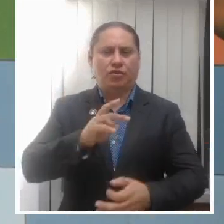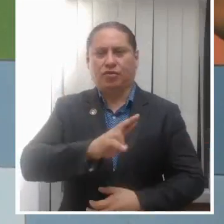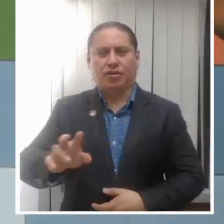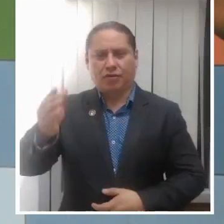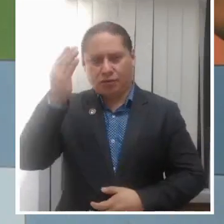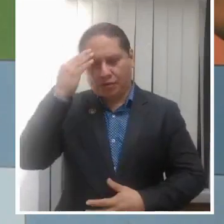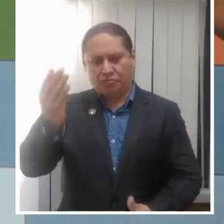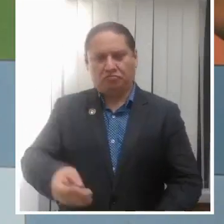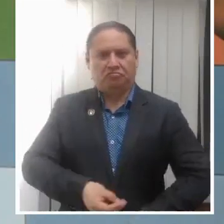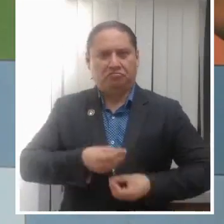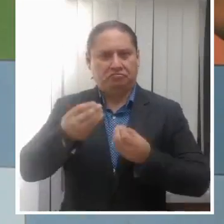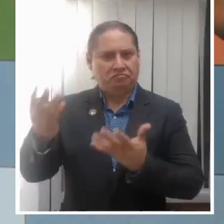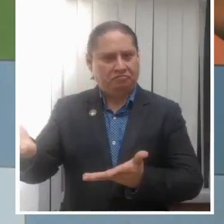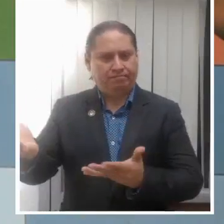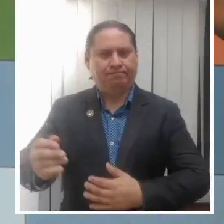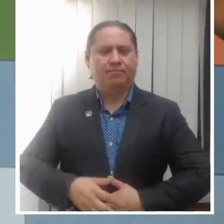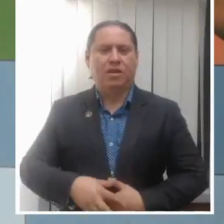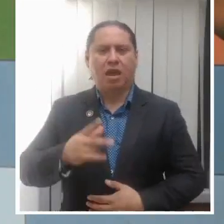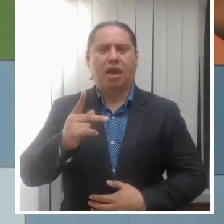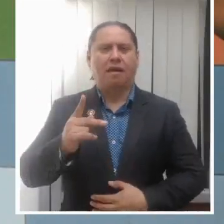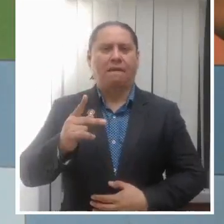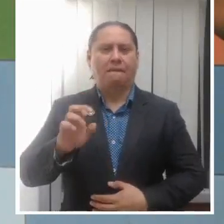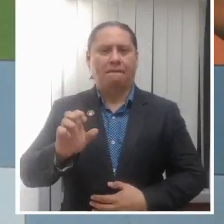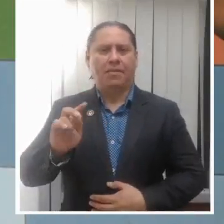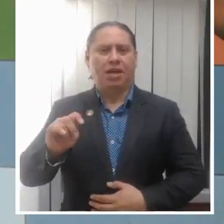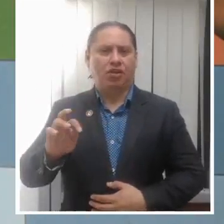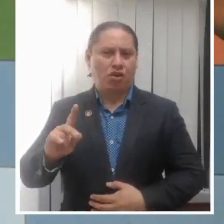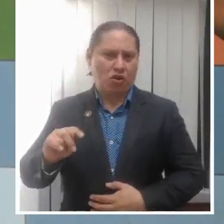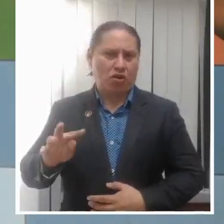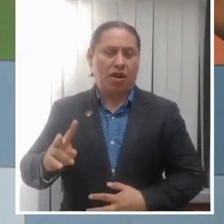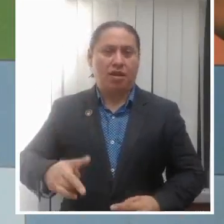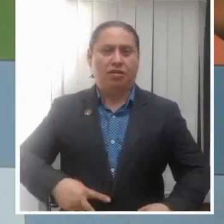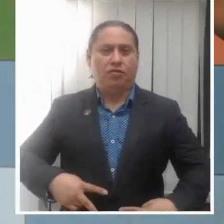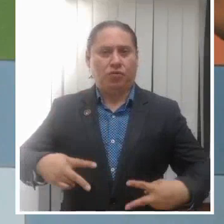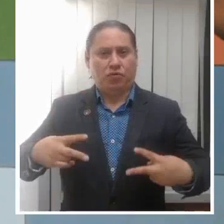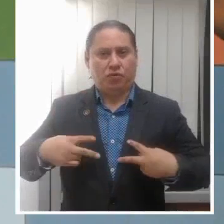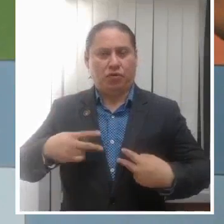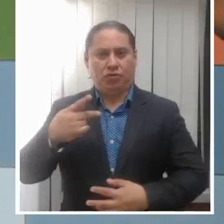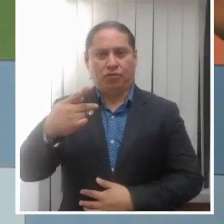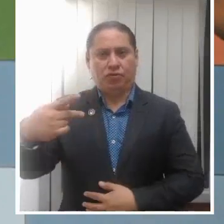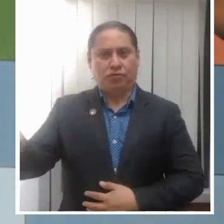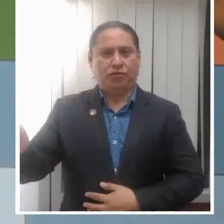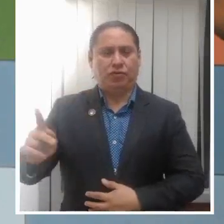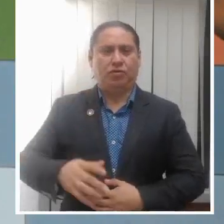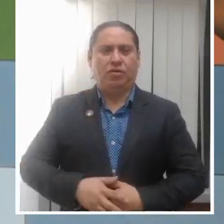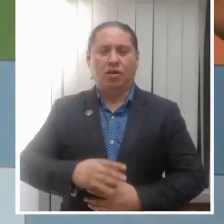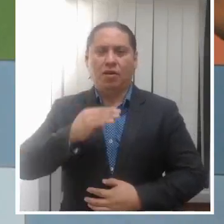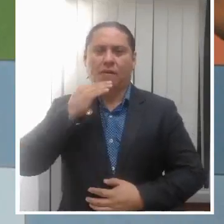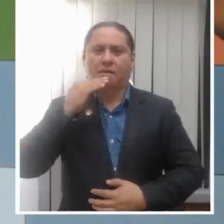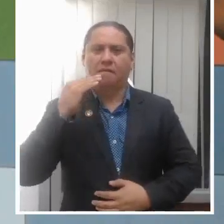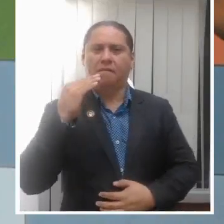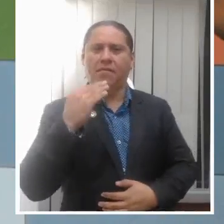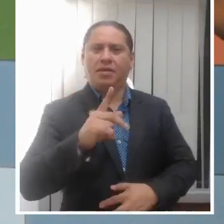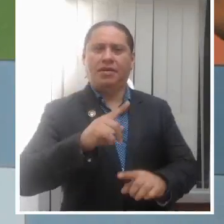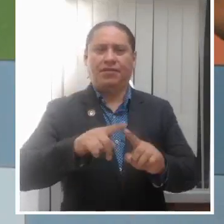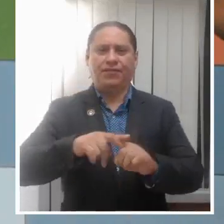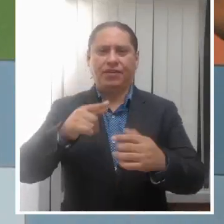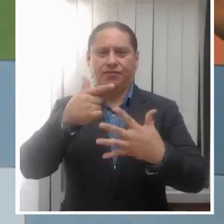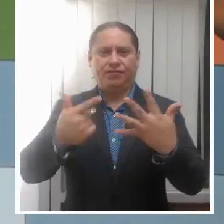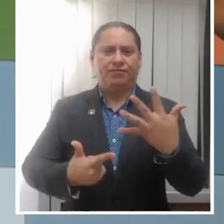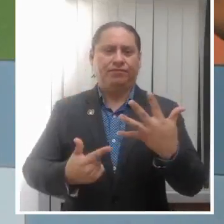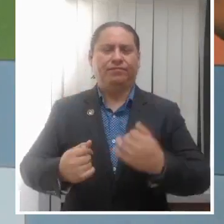reconocimientos. Petrona de la Cruz ha vivido una vida que implica un mensaje de diferentes